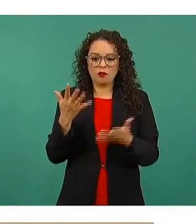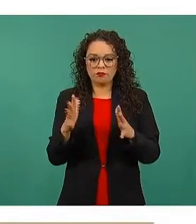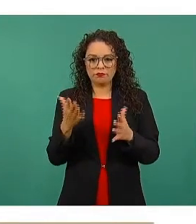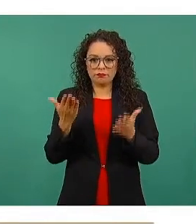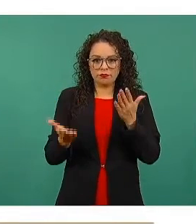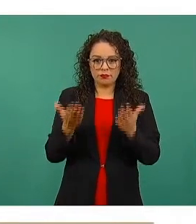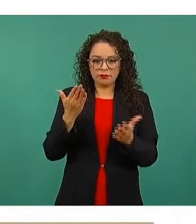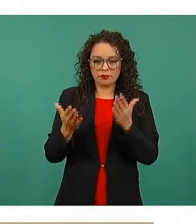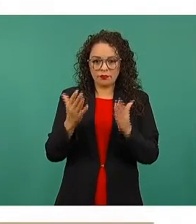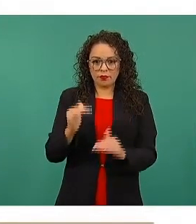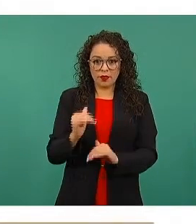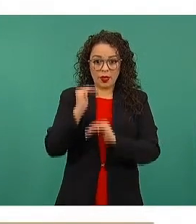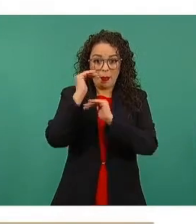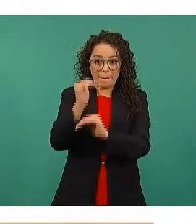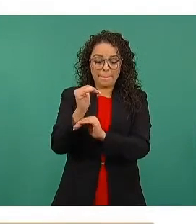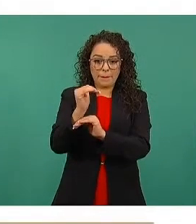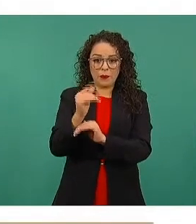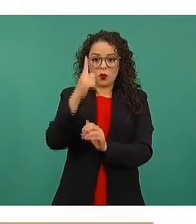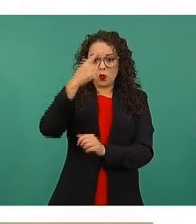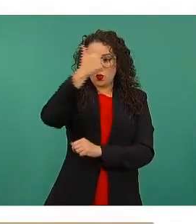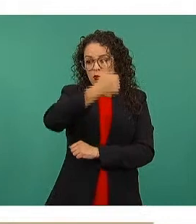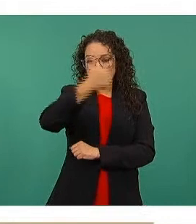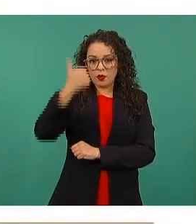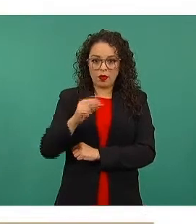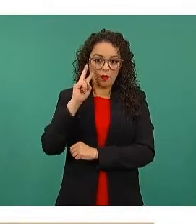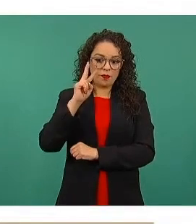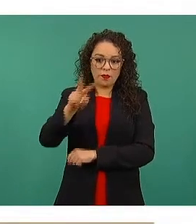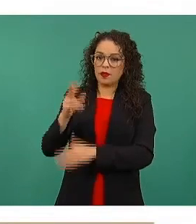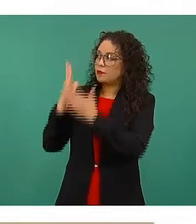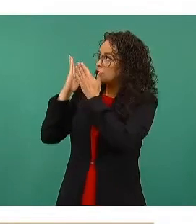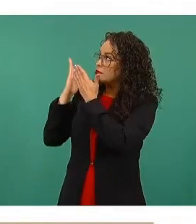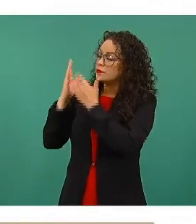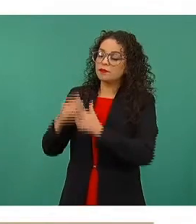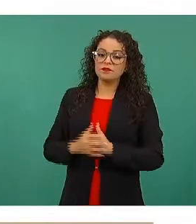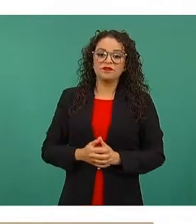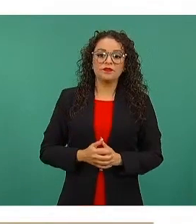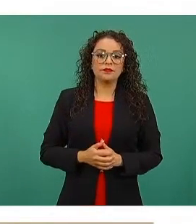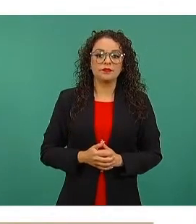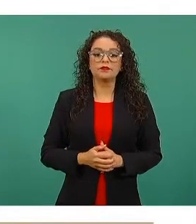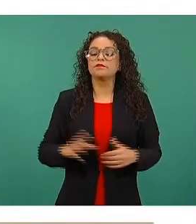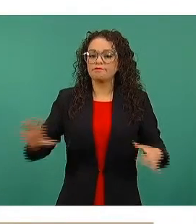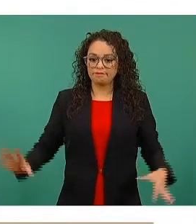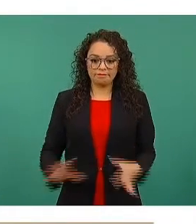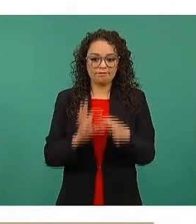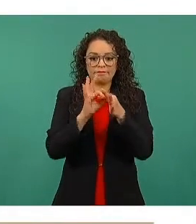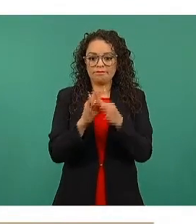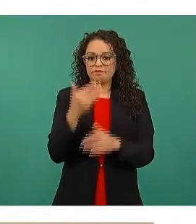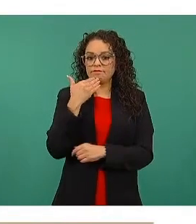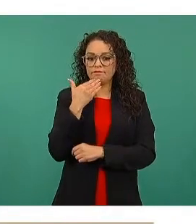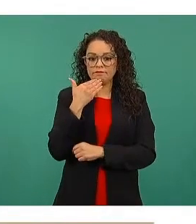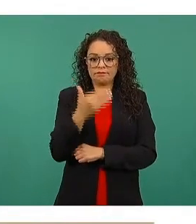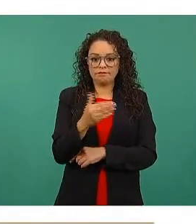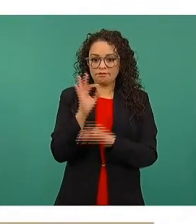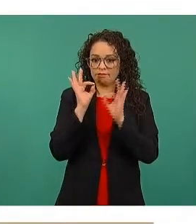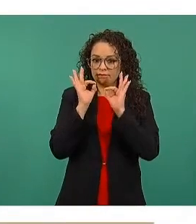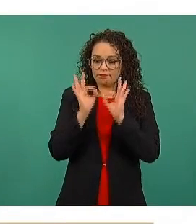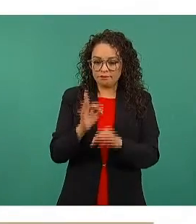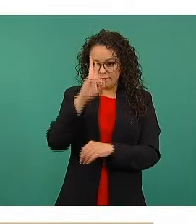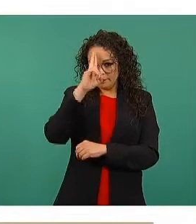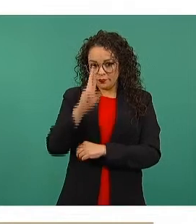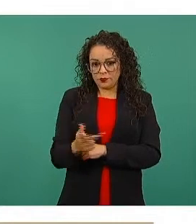precio máximo que está autorizado para cada una de las regiones del país, total apego al respeto al